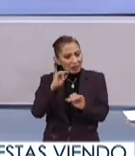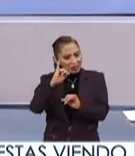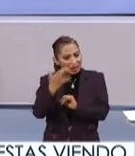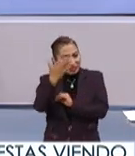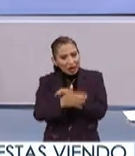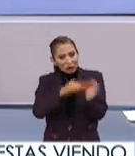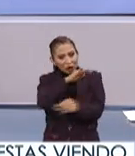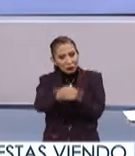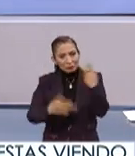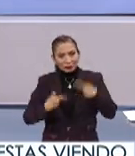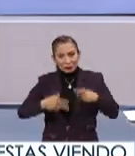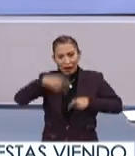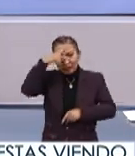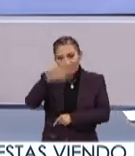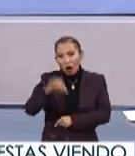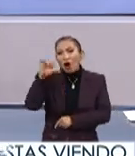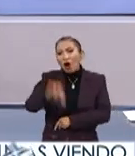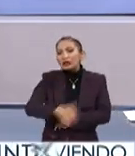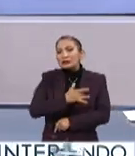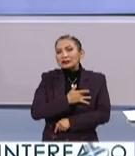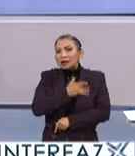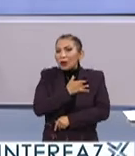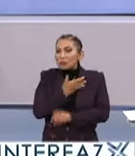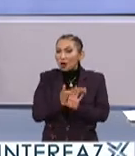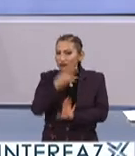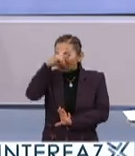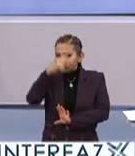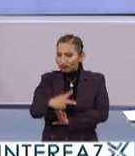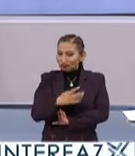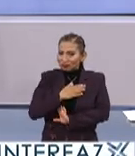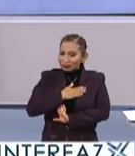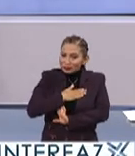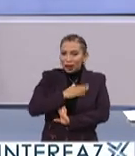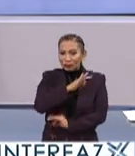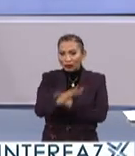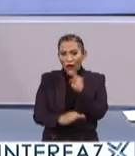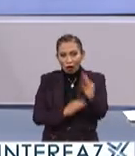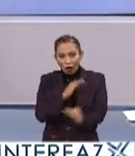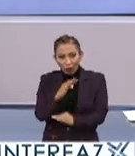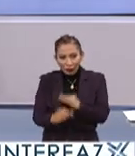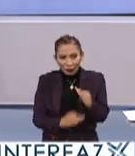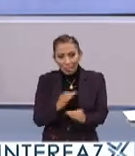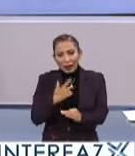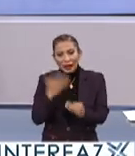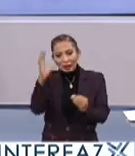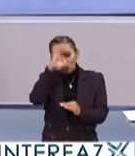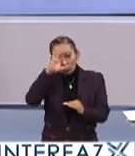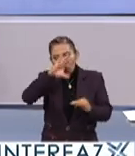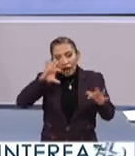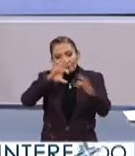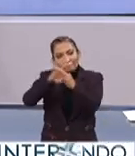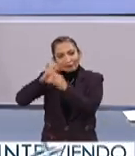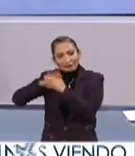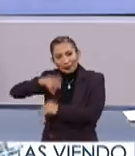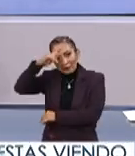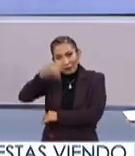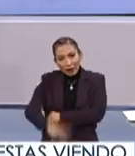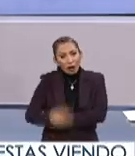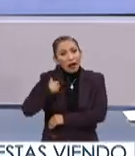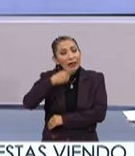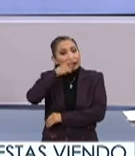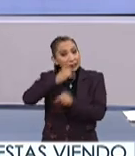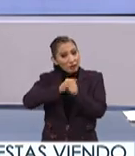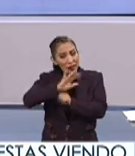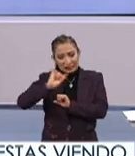identidad de todos los mexicanos. Hoy que nos sentimos muy mexicanos, todos somos todas las culturas que existen en nuestro país. Según